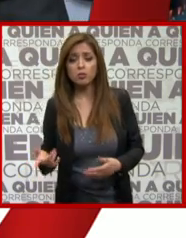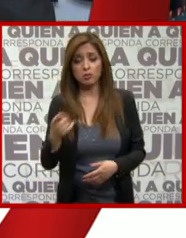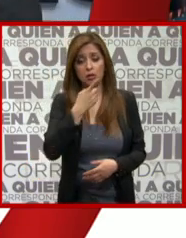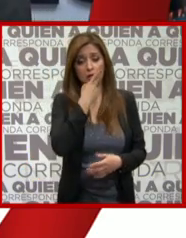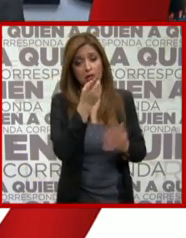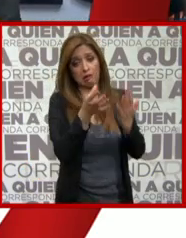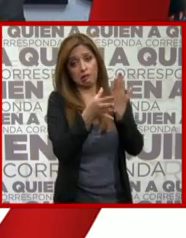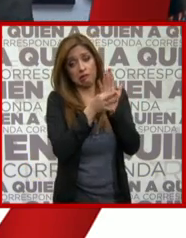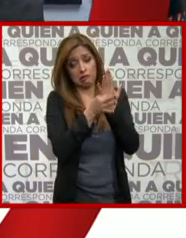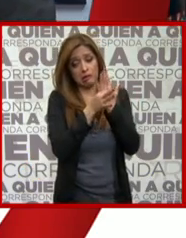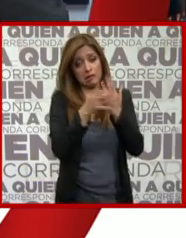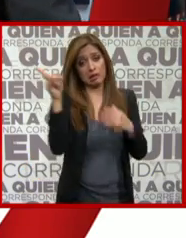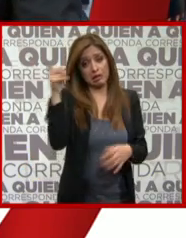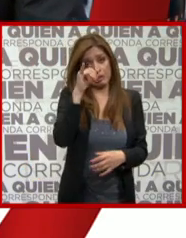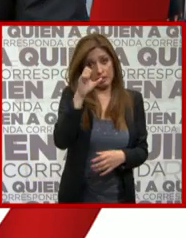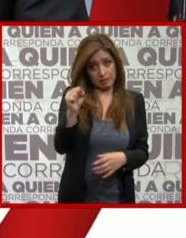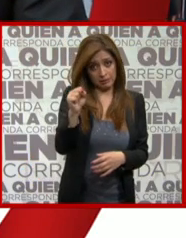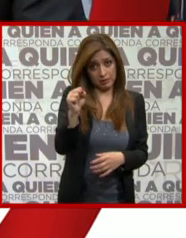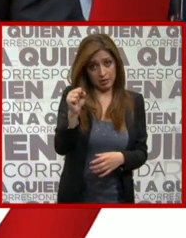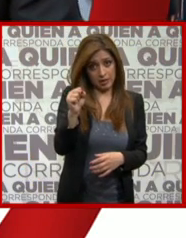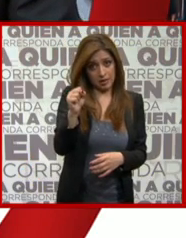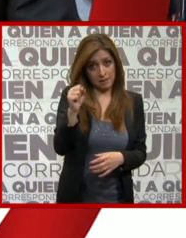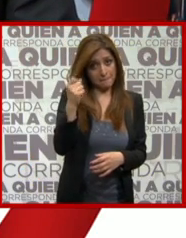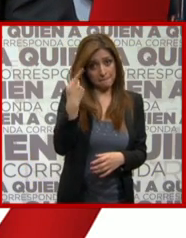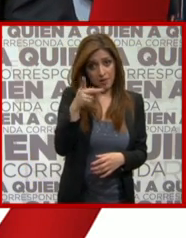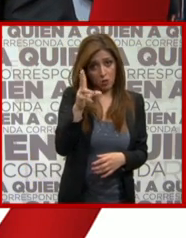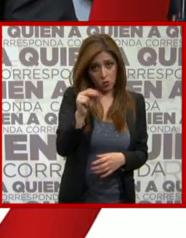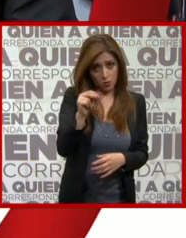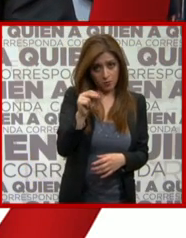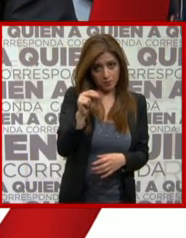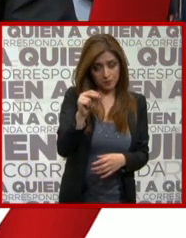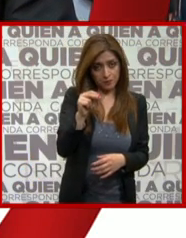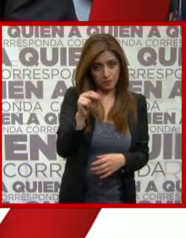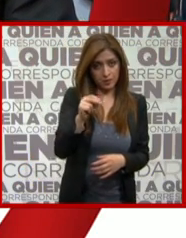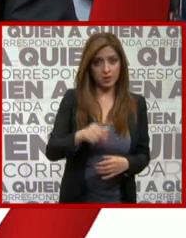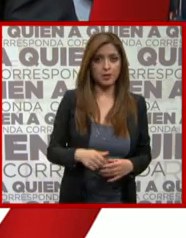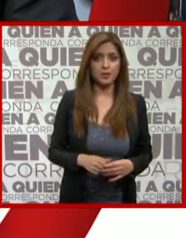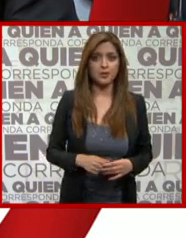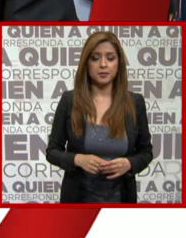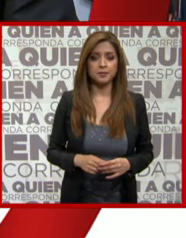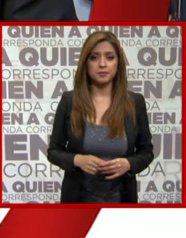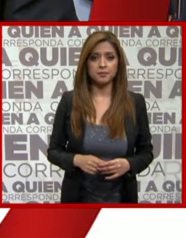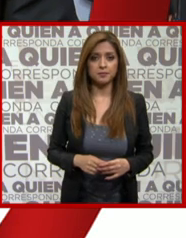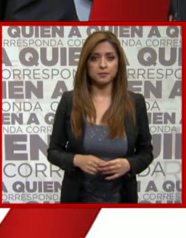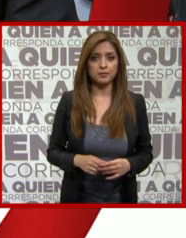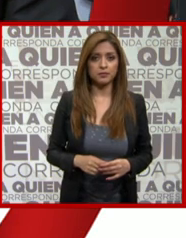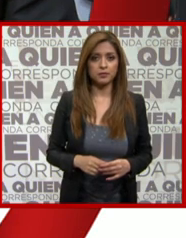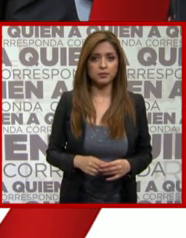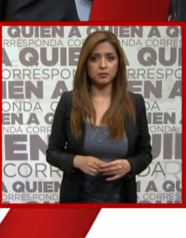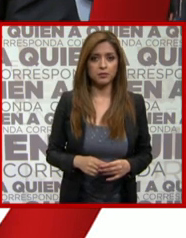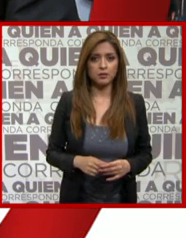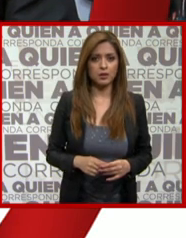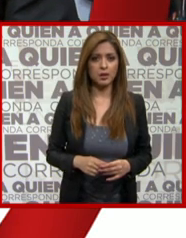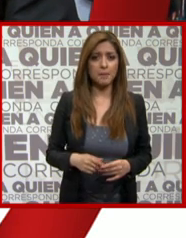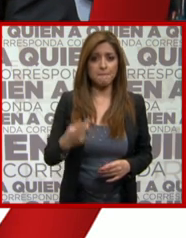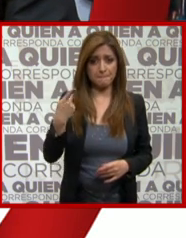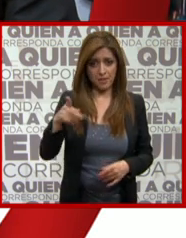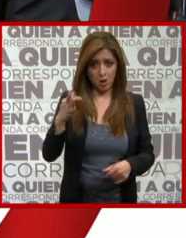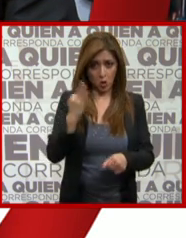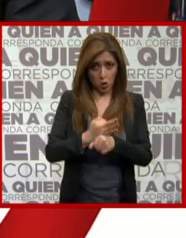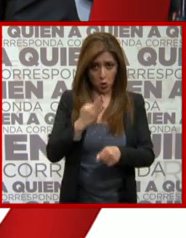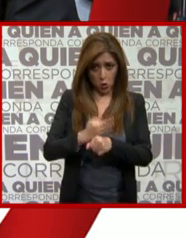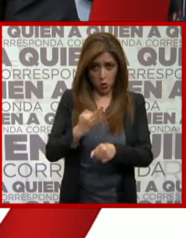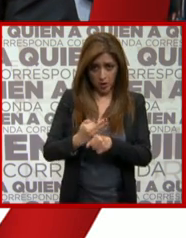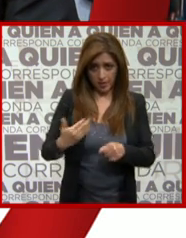Popular. Del Seguro. Ajá. ¿Y luego? Pero no. Centro de Salud. Del sector salud. Héctor, bueno, señor Garralda, trae muletas, nada más